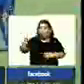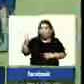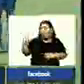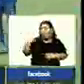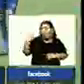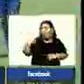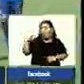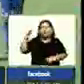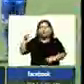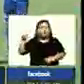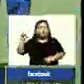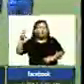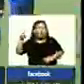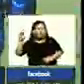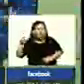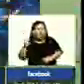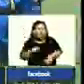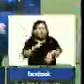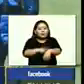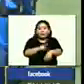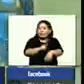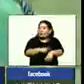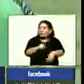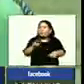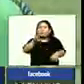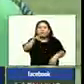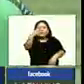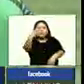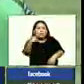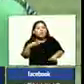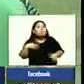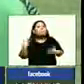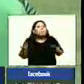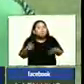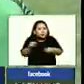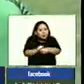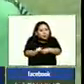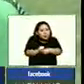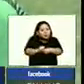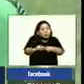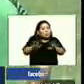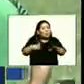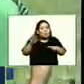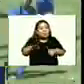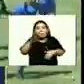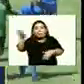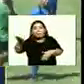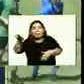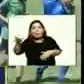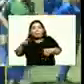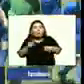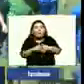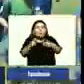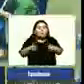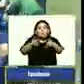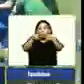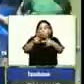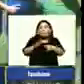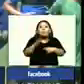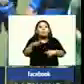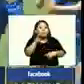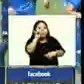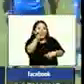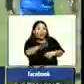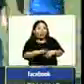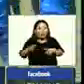los Cobos para un microciclo de tres días de labores. La meta es ganar dos partidos fuera de casa por Liga de Naciones ante Montserrat